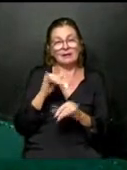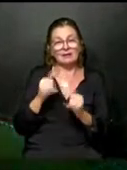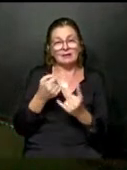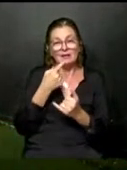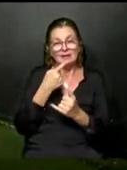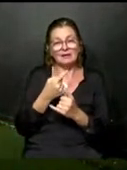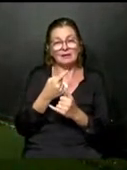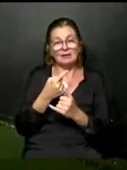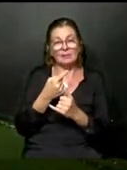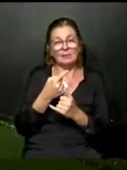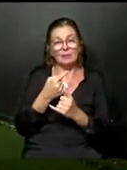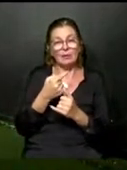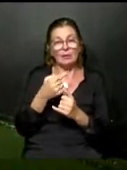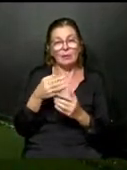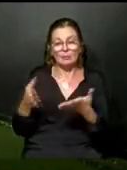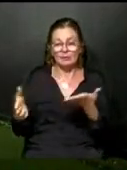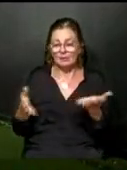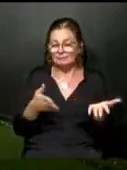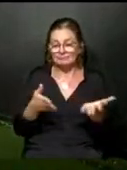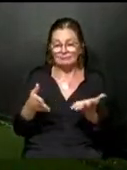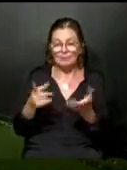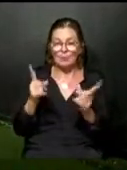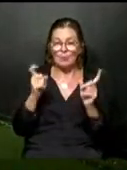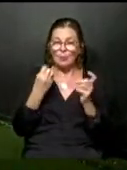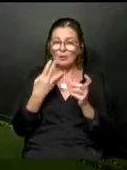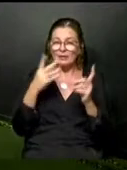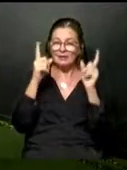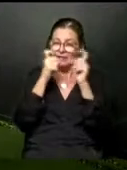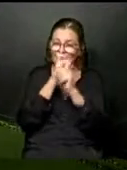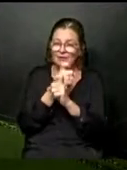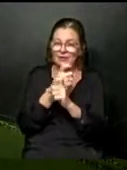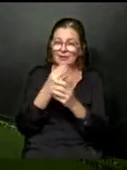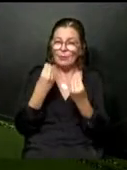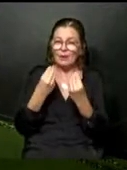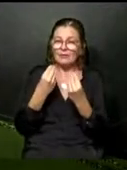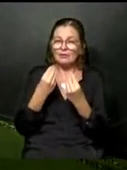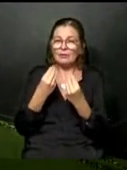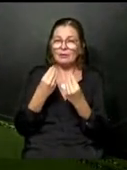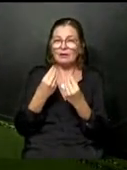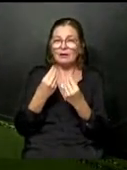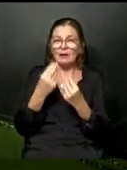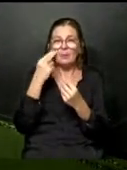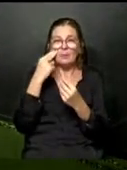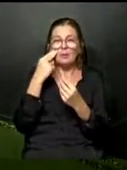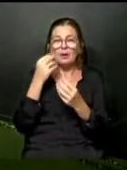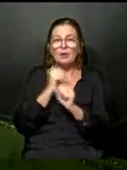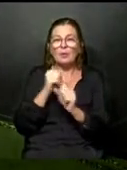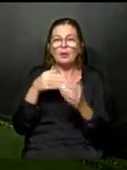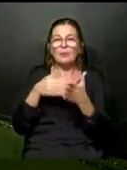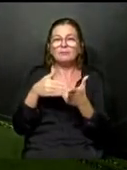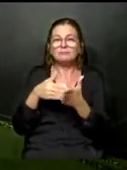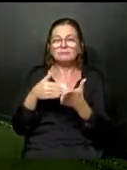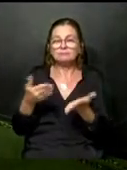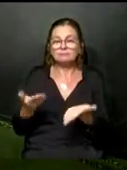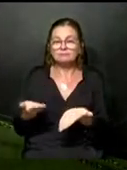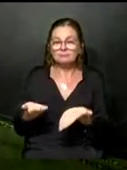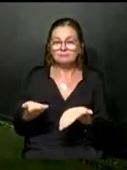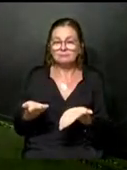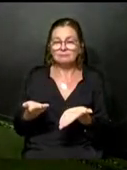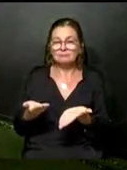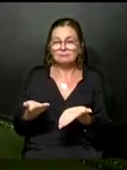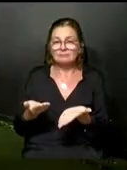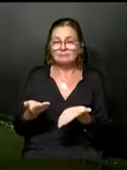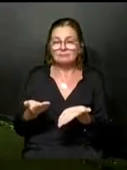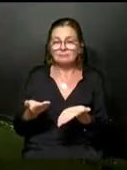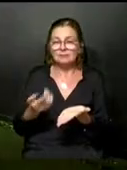Estamos caminando hacia un precipicio. ¿Por qué es tan difícil? ¿Cuáles son las fuerzas que no permiten que esto ocurra? A ver, sí,